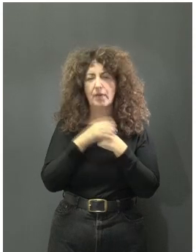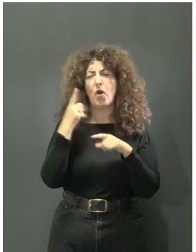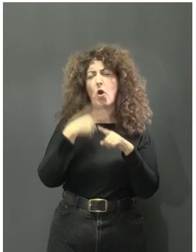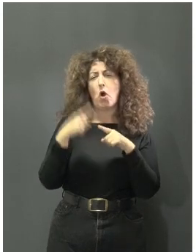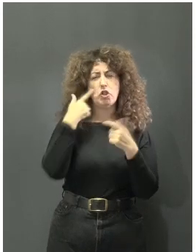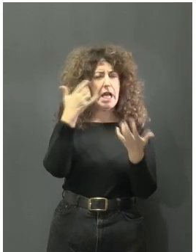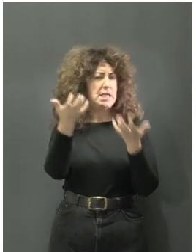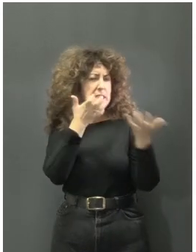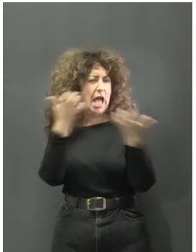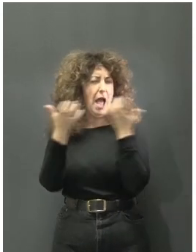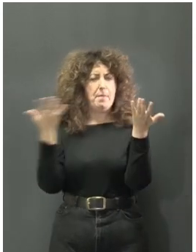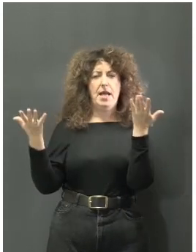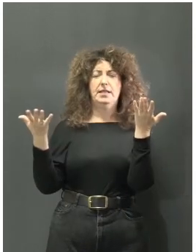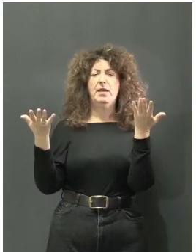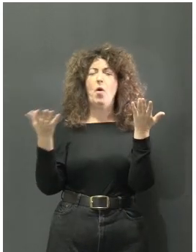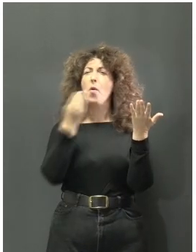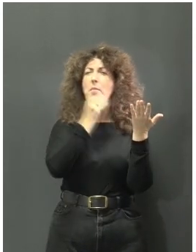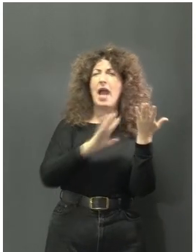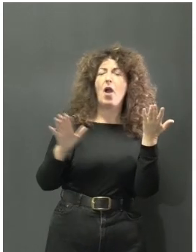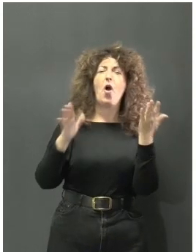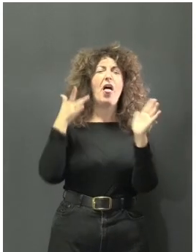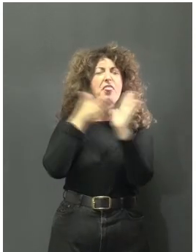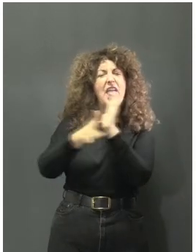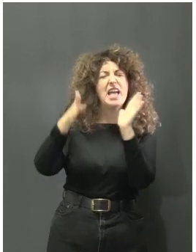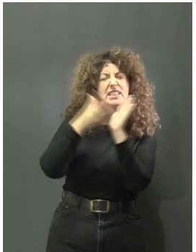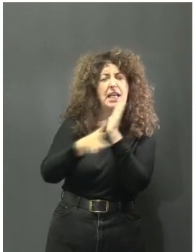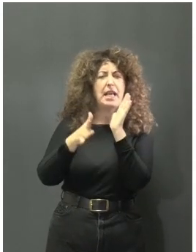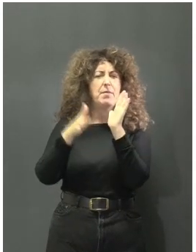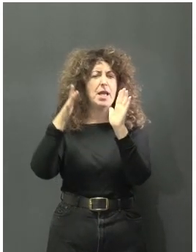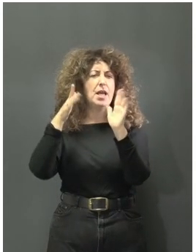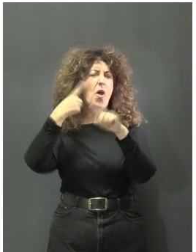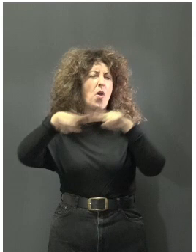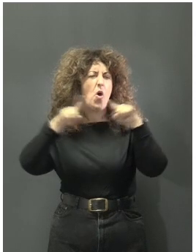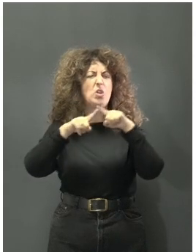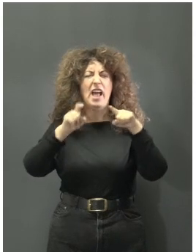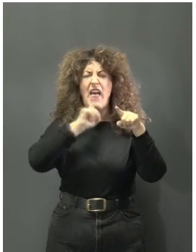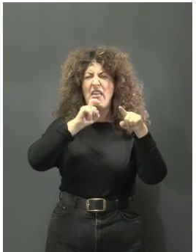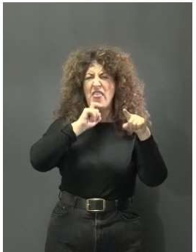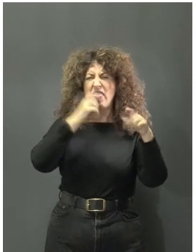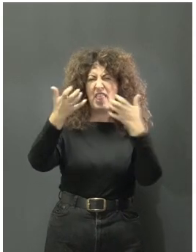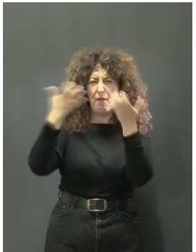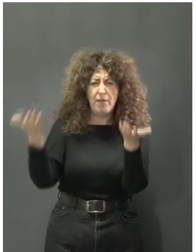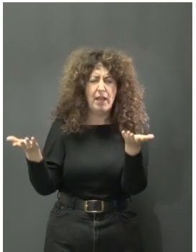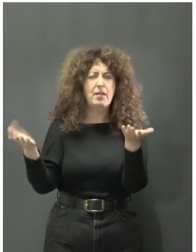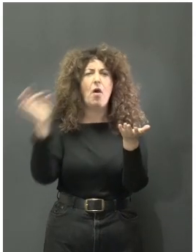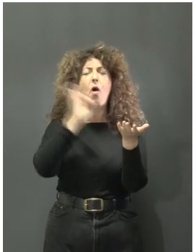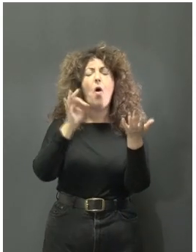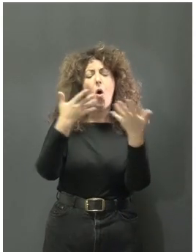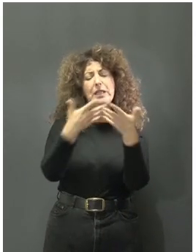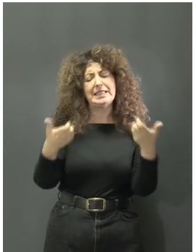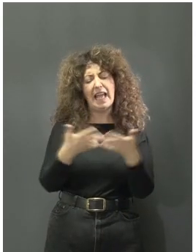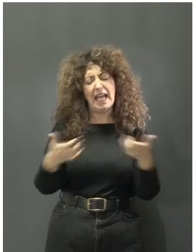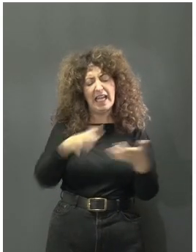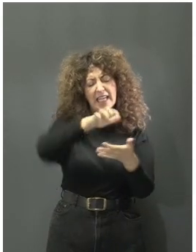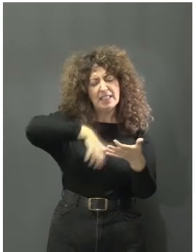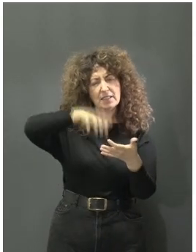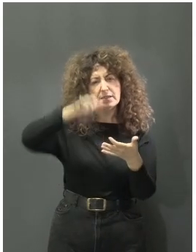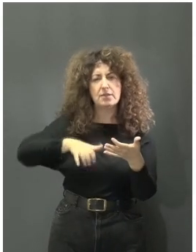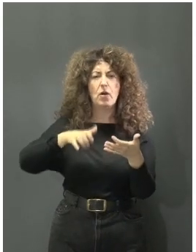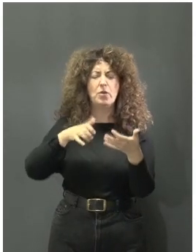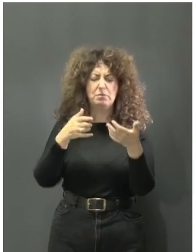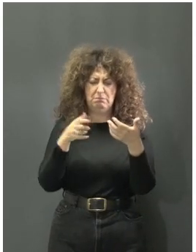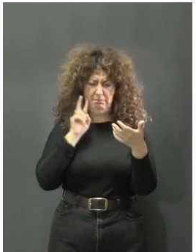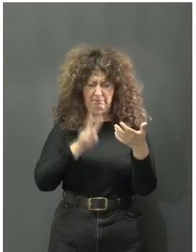llamativo, lo mejor, el describir algo de una forma difícil, el que un texto sea redactado de la forma